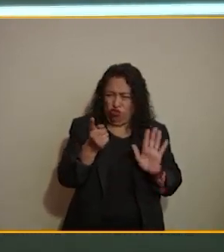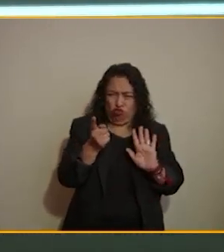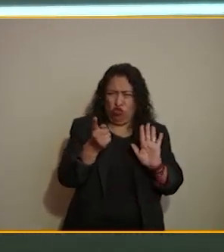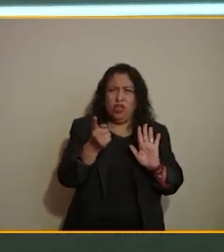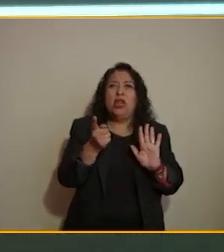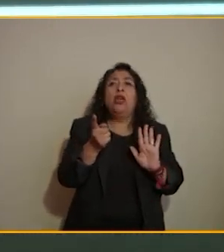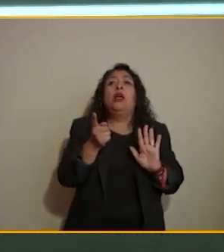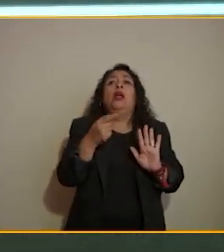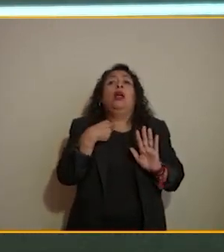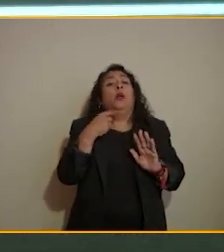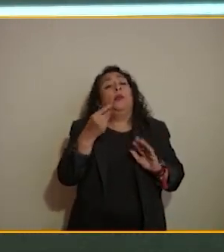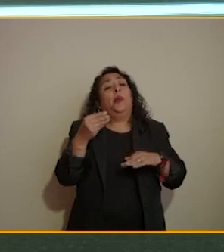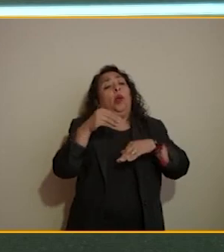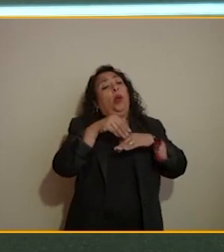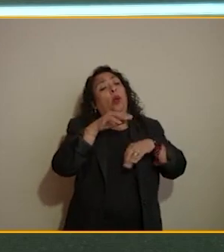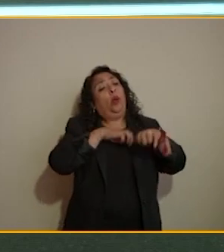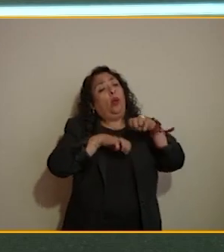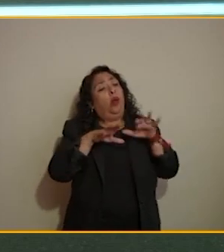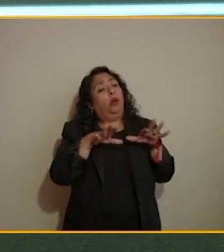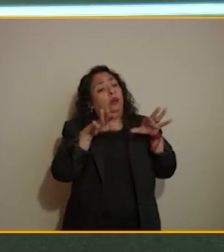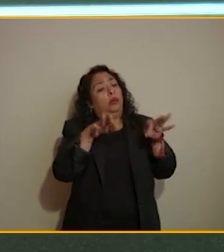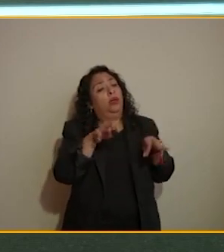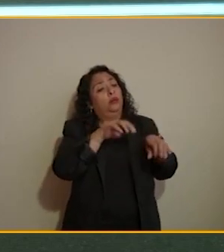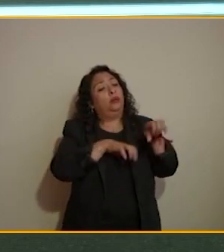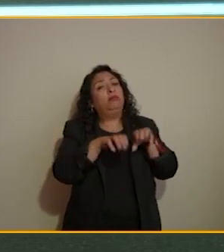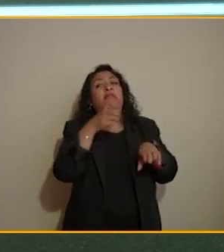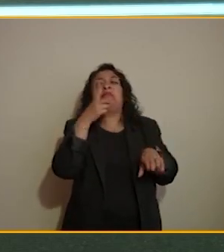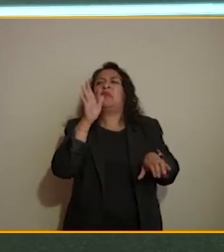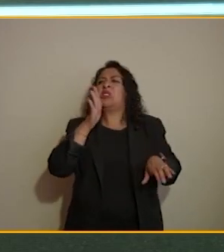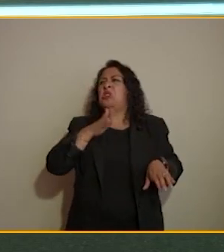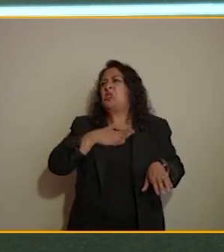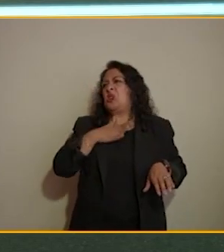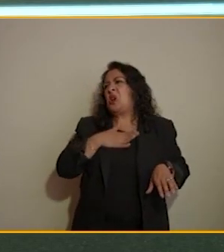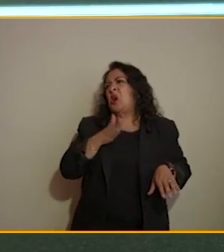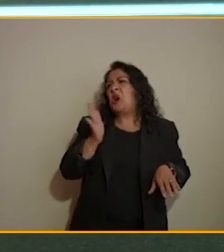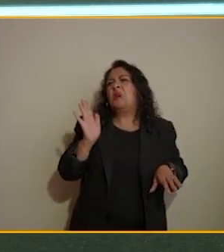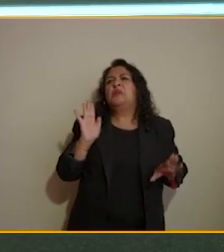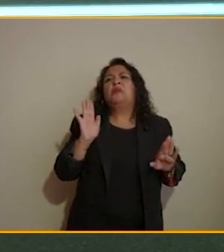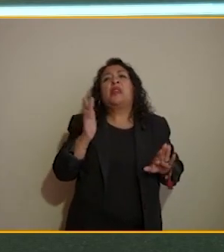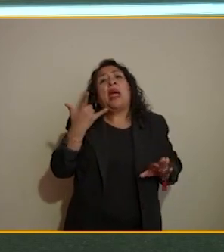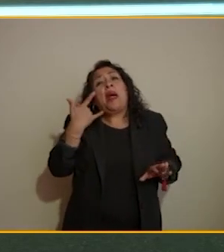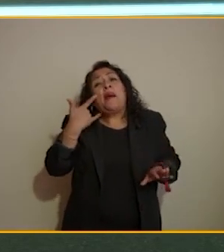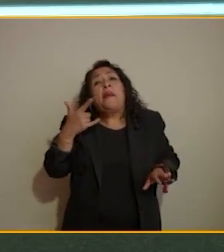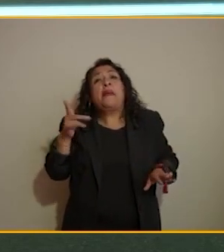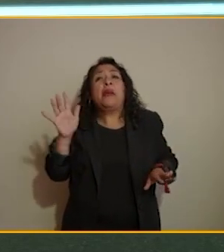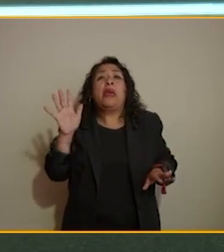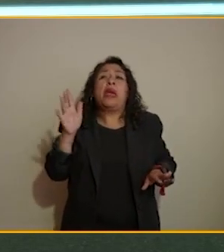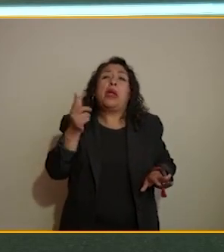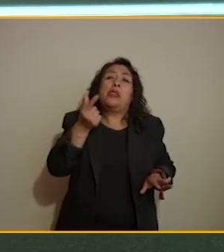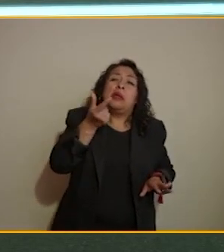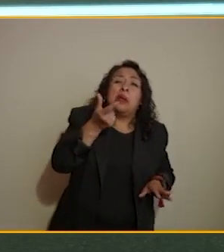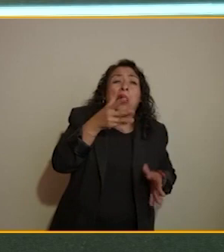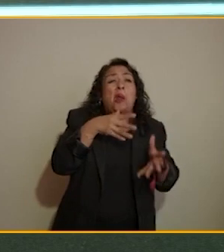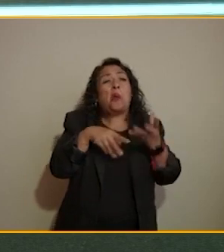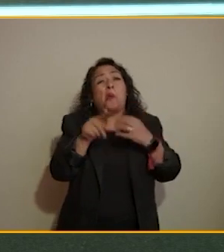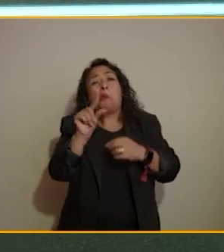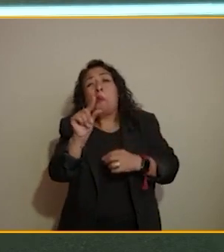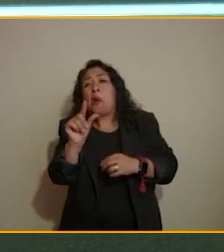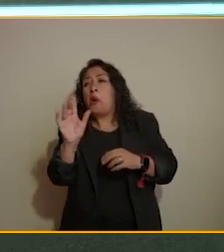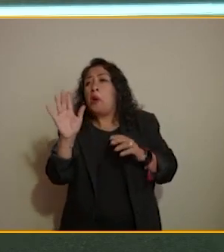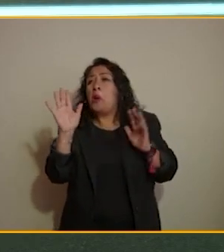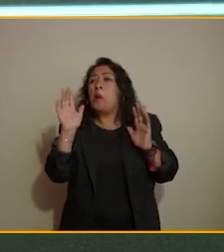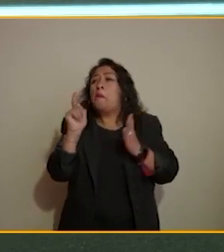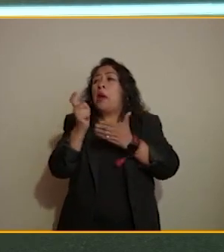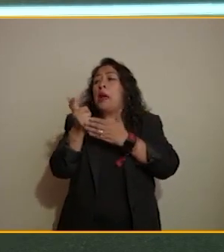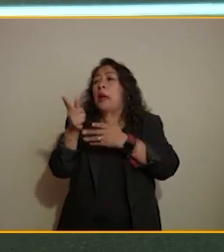Nadie monta una empresa, nadie funda una empresa diciendo, bueno, yo voy a hacer lo que mejor puedo, a ver si tengo unos pesillos por ahí, voy a pagarle